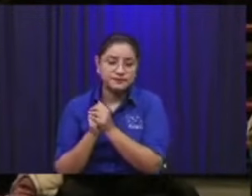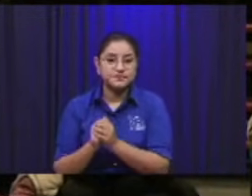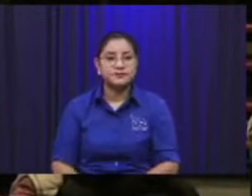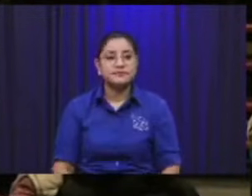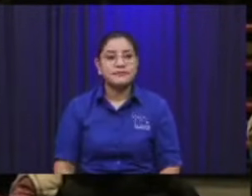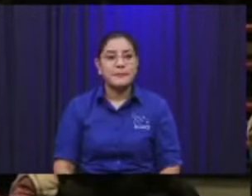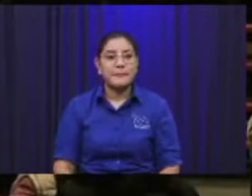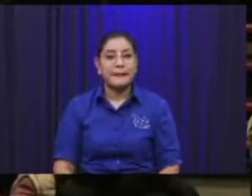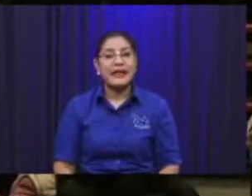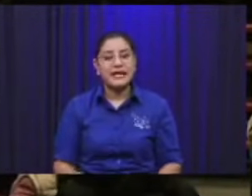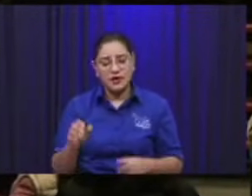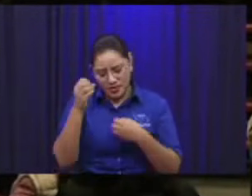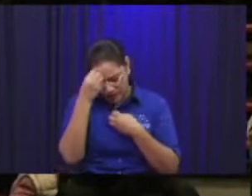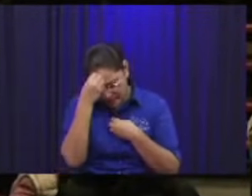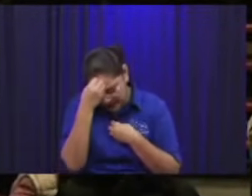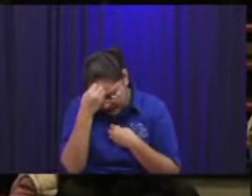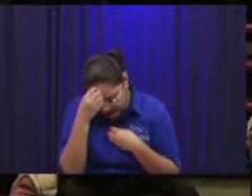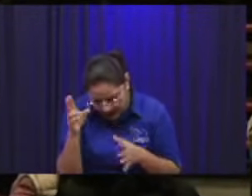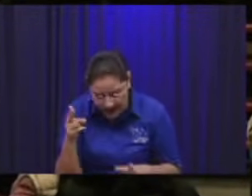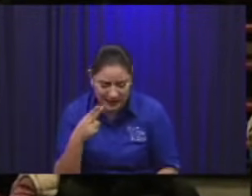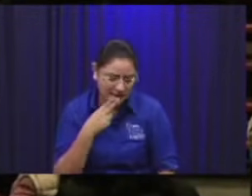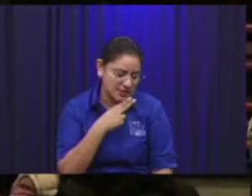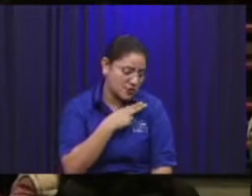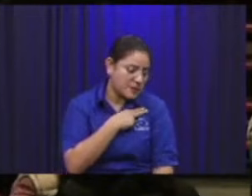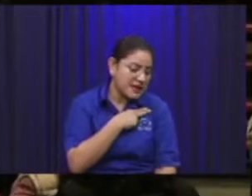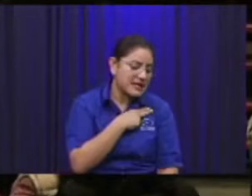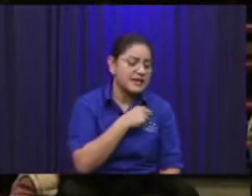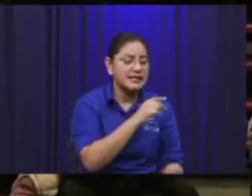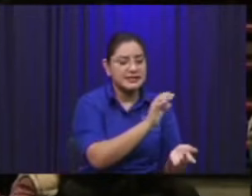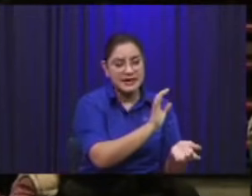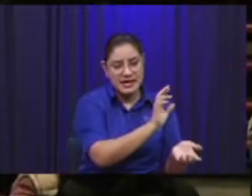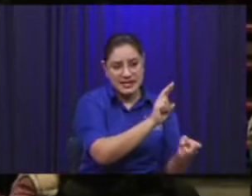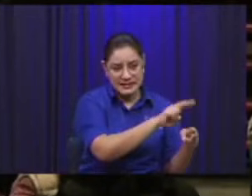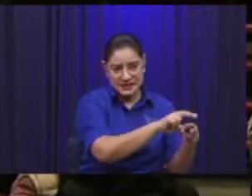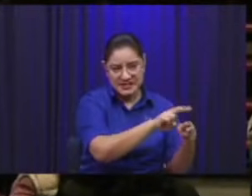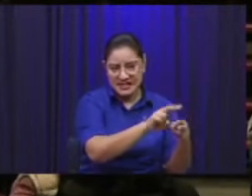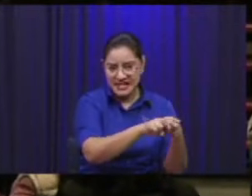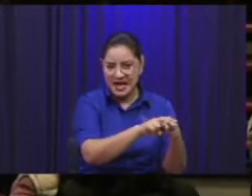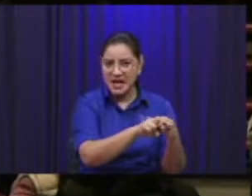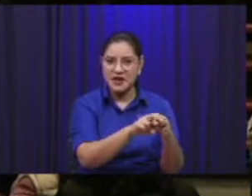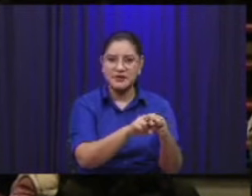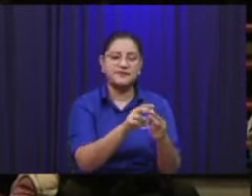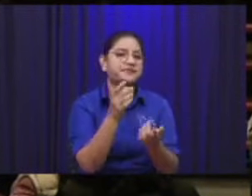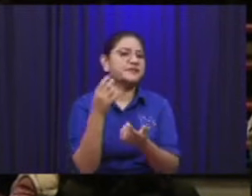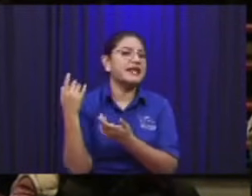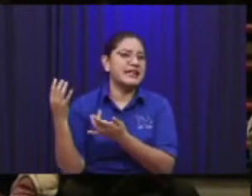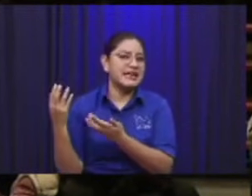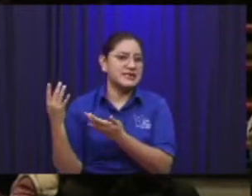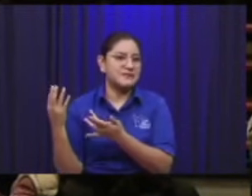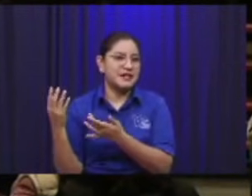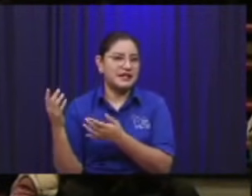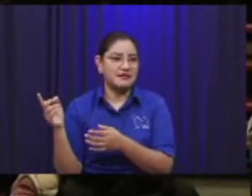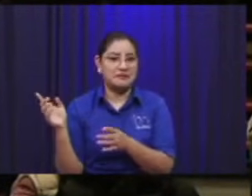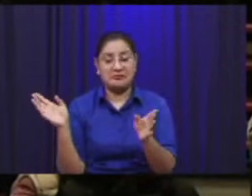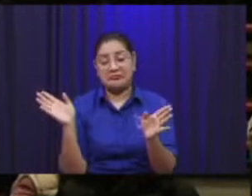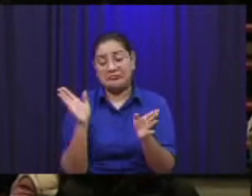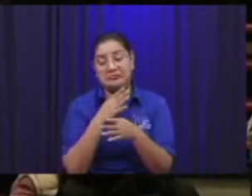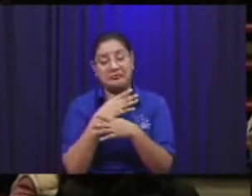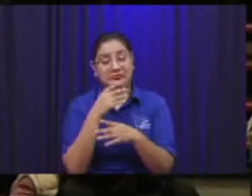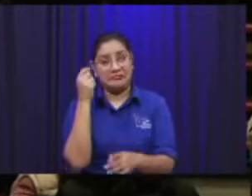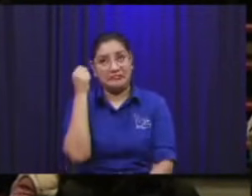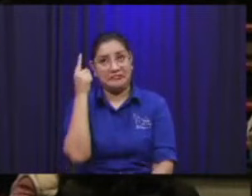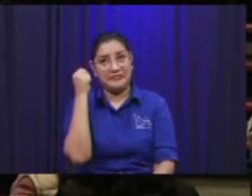bien bonitos los hermanos bien humildes y entonces termine de predicar ellos no entendieron